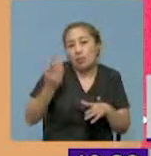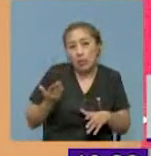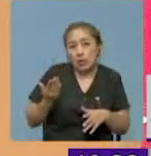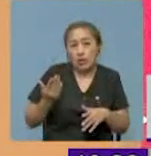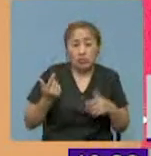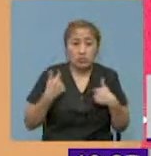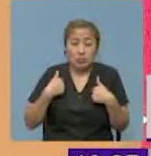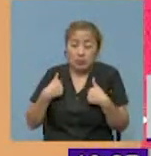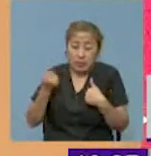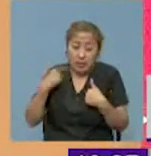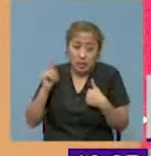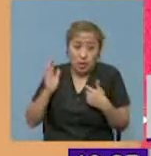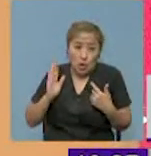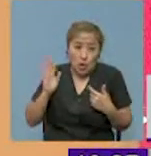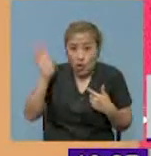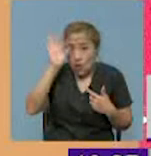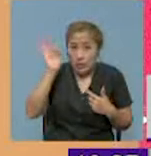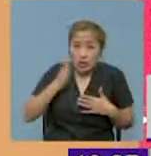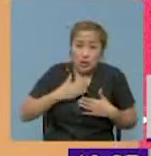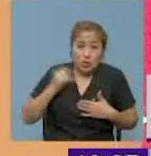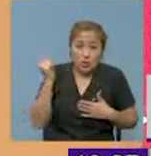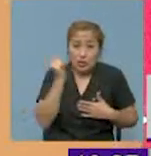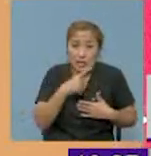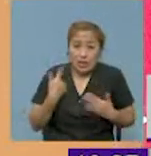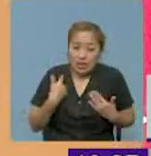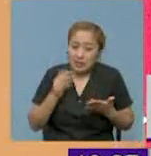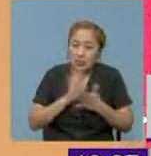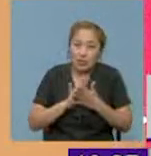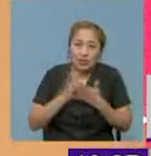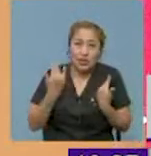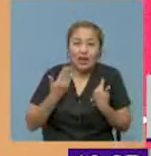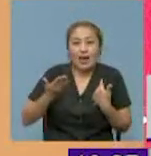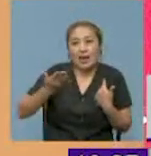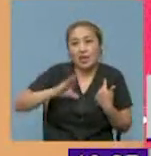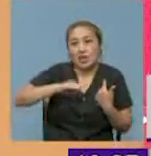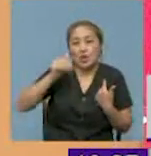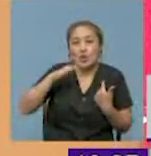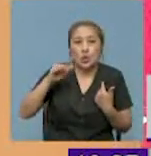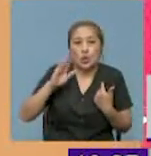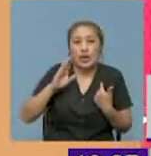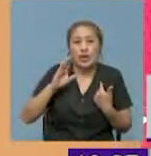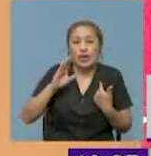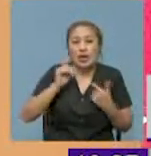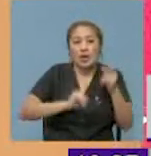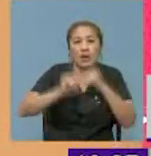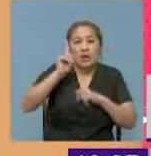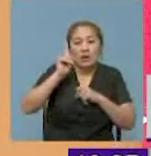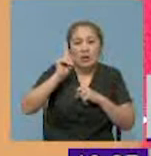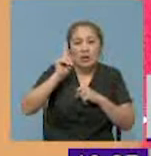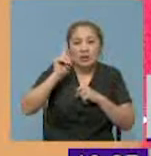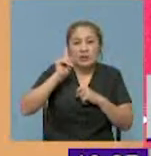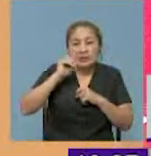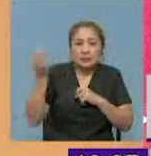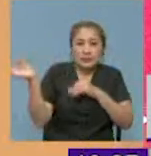siempre pensé lo mismo en estas situaciones también me pasó en cuando dirigía en crucero del norte que también